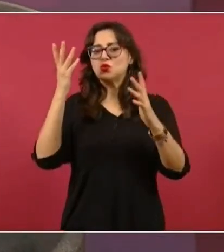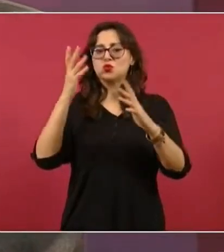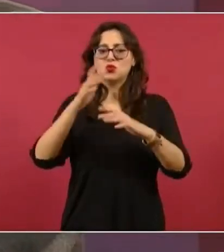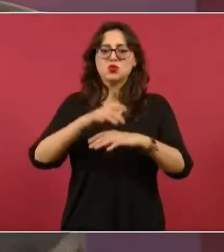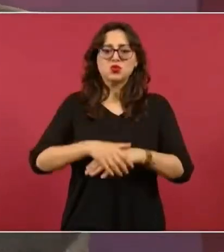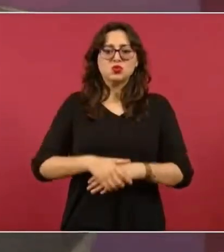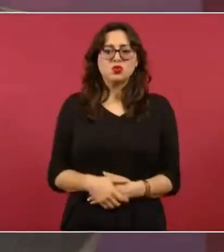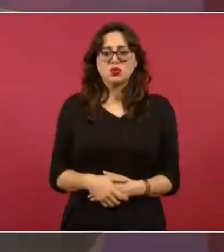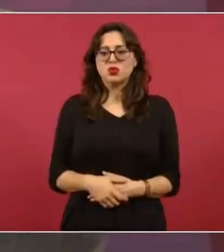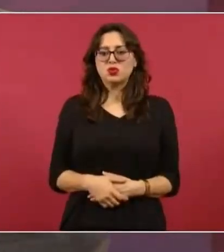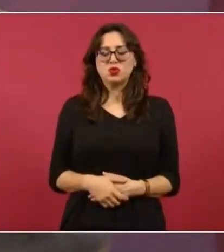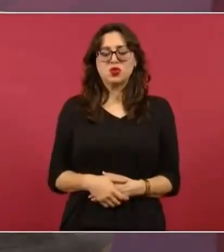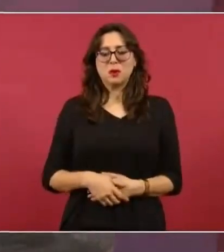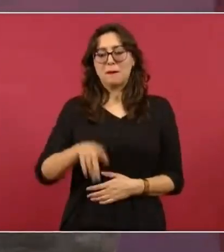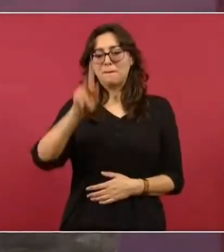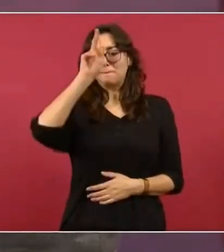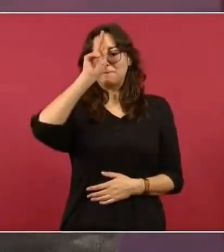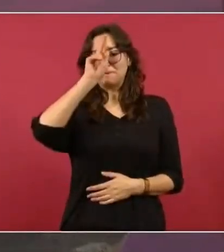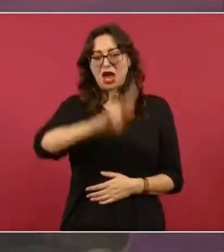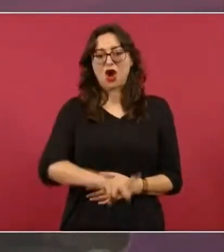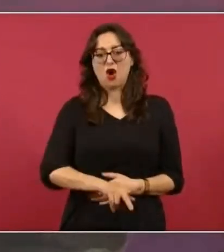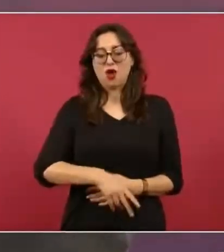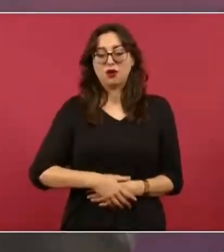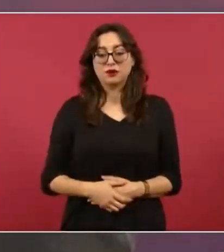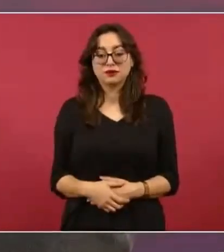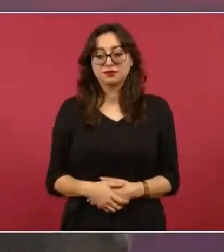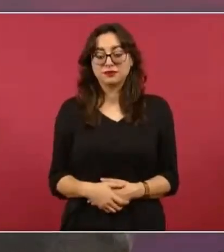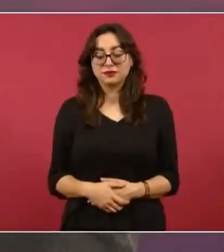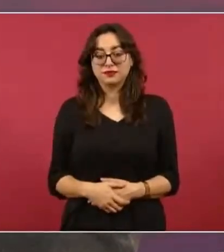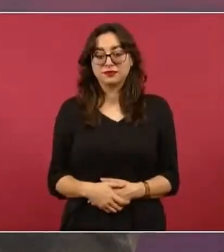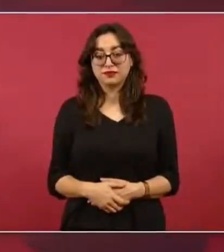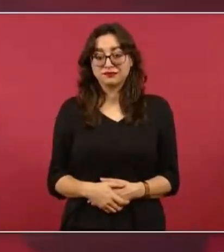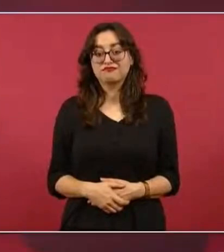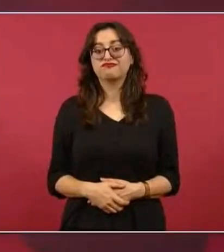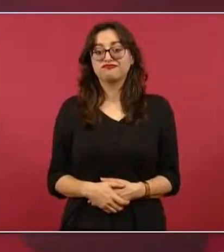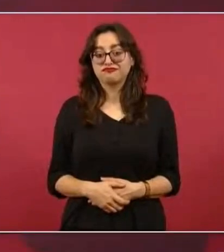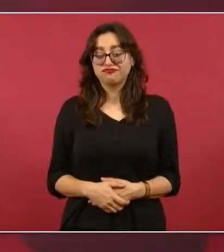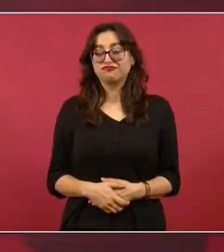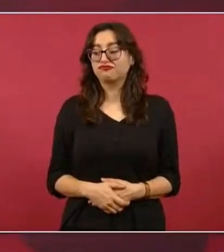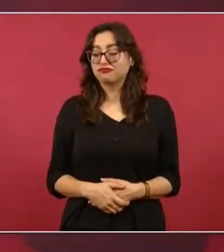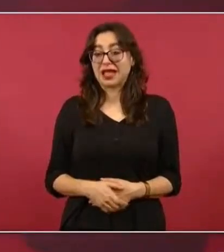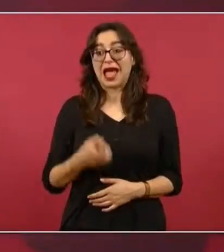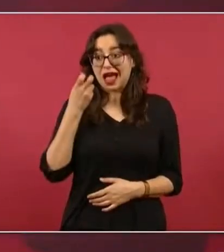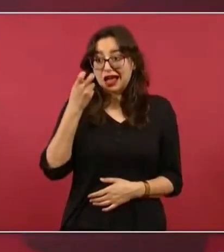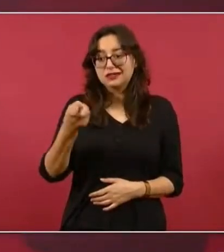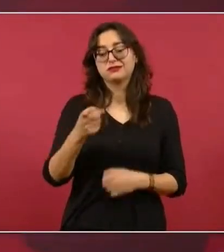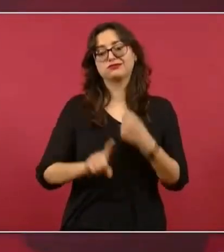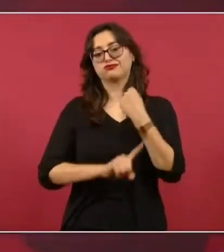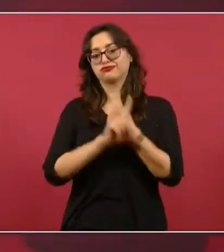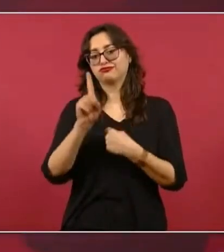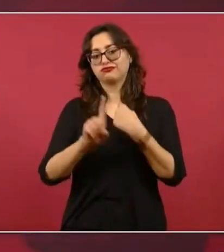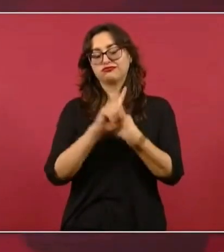O algo así. Y terminaba, y ese es el peor de los males.